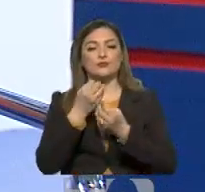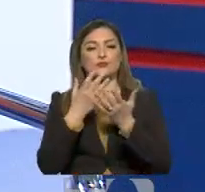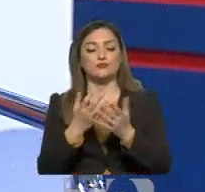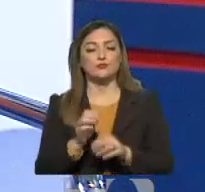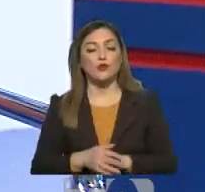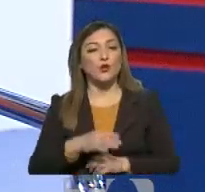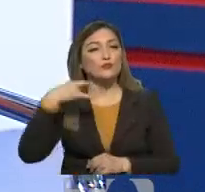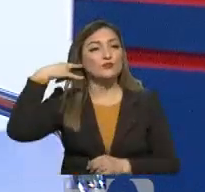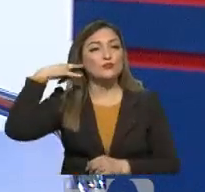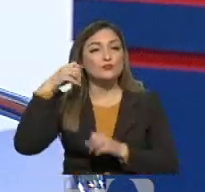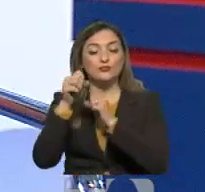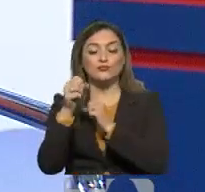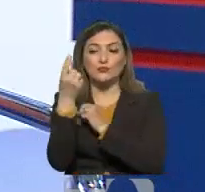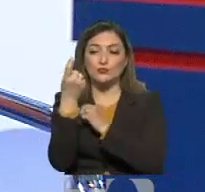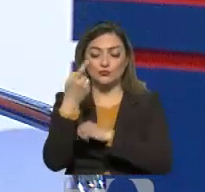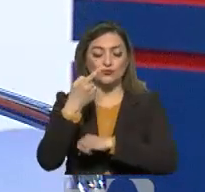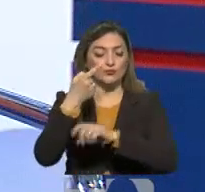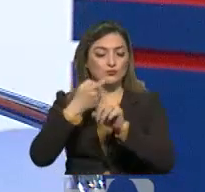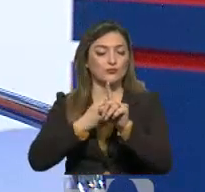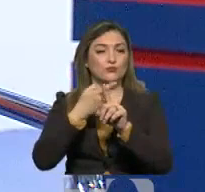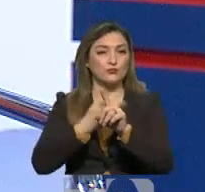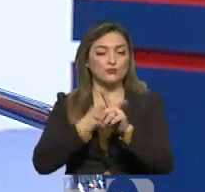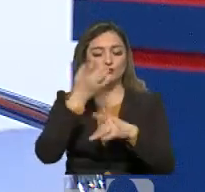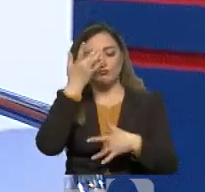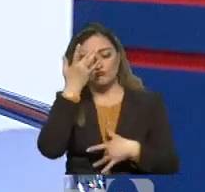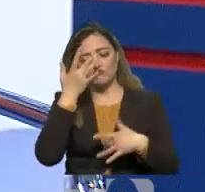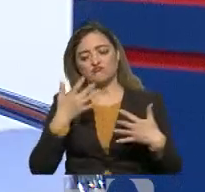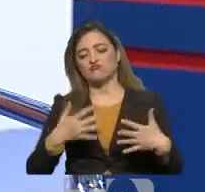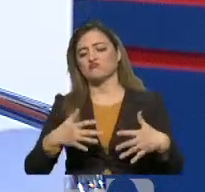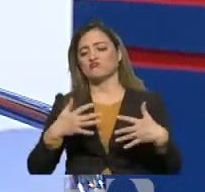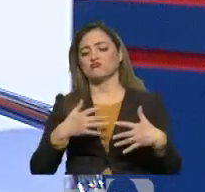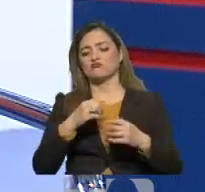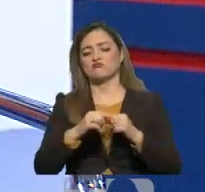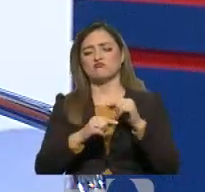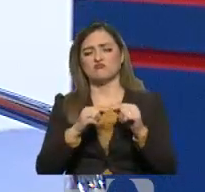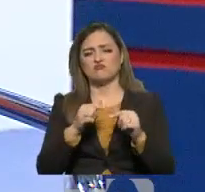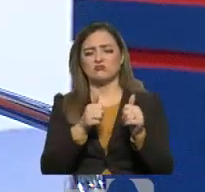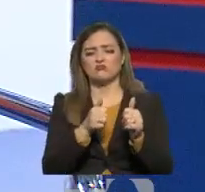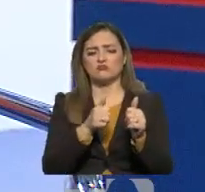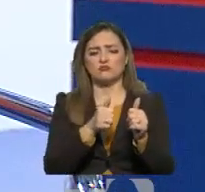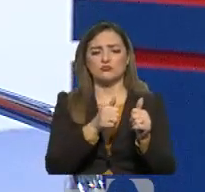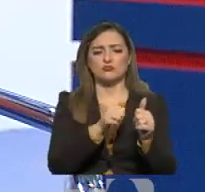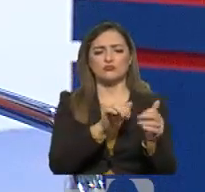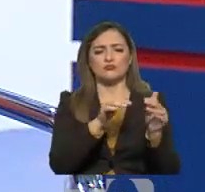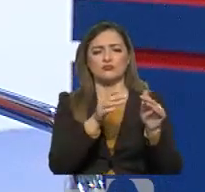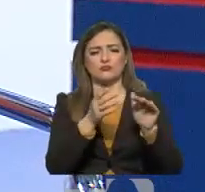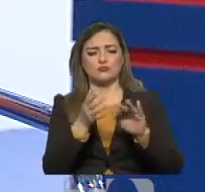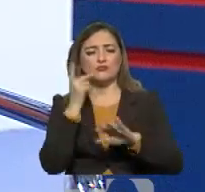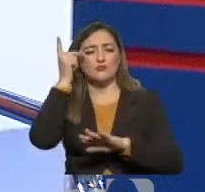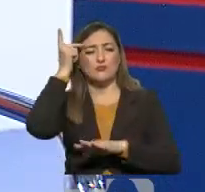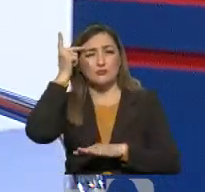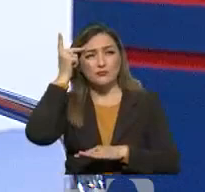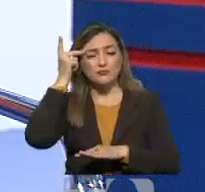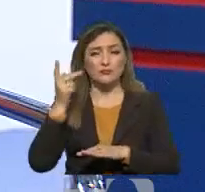de Noelia, una niña de 11 meses, se va apagando debido a una enfermedad severa. Para salvar a la pequeña, sus padres requieren una